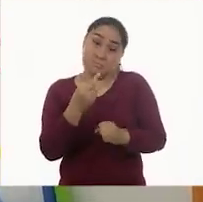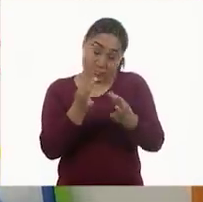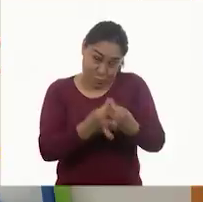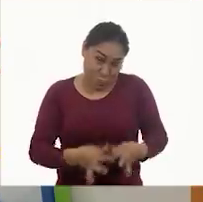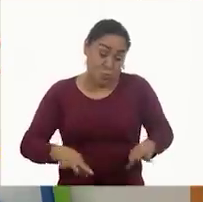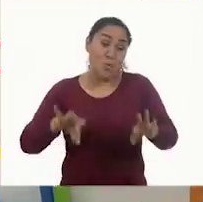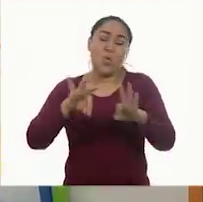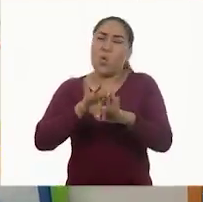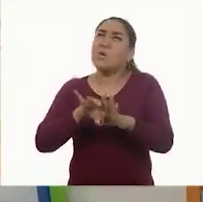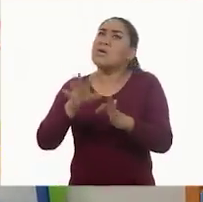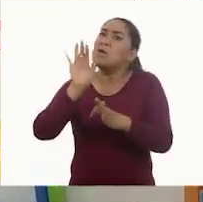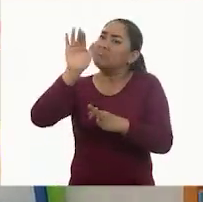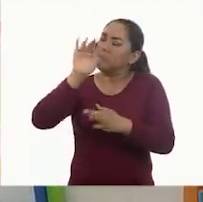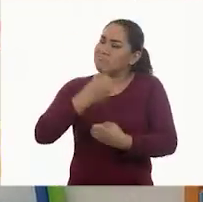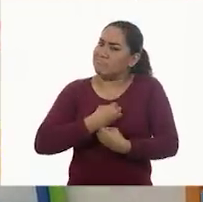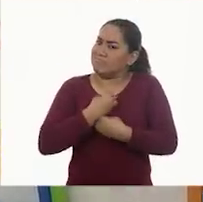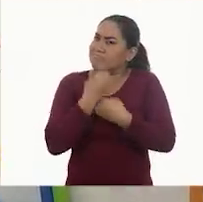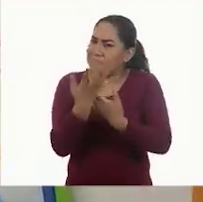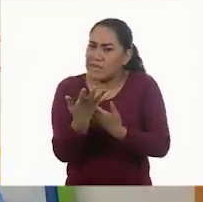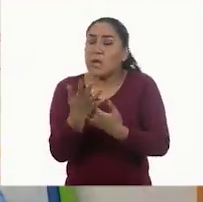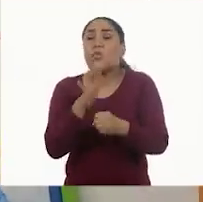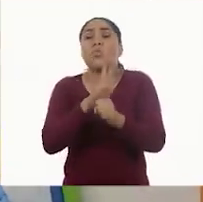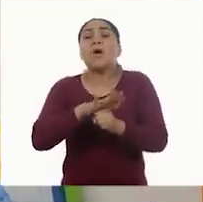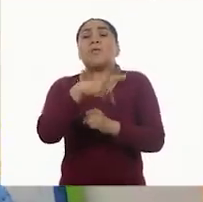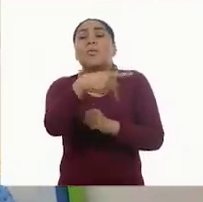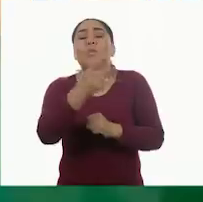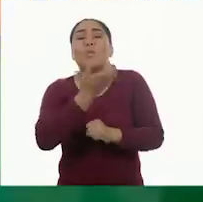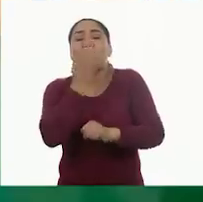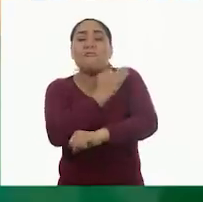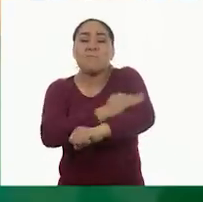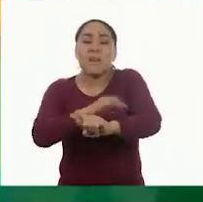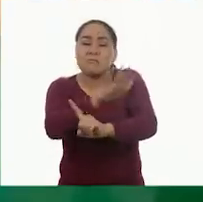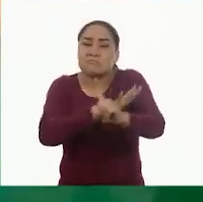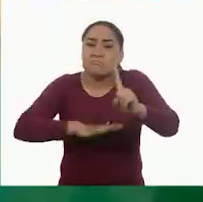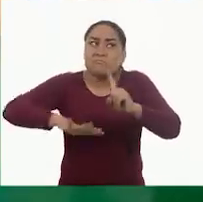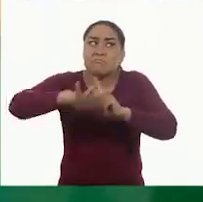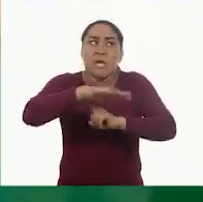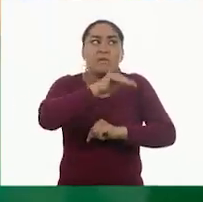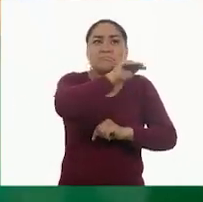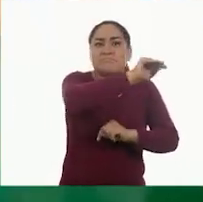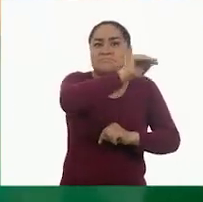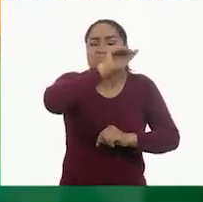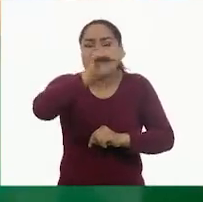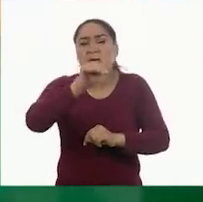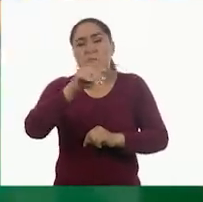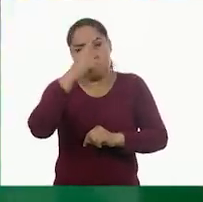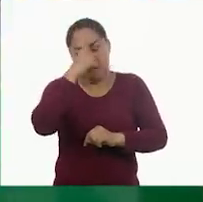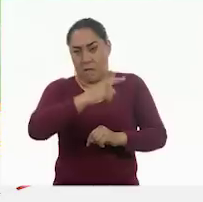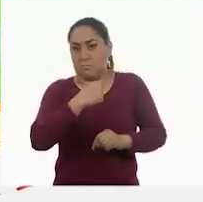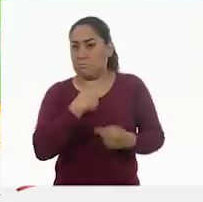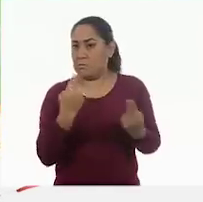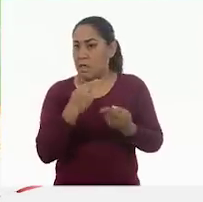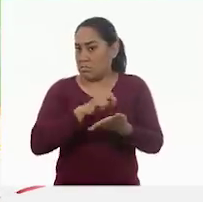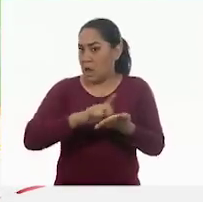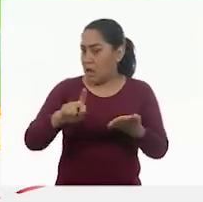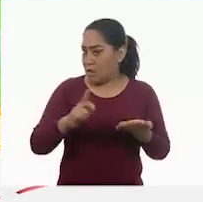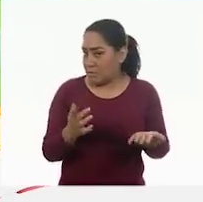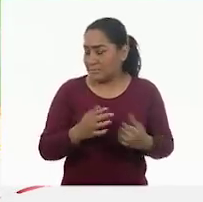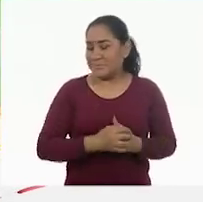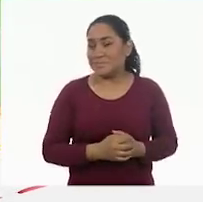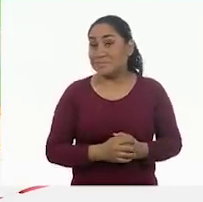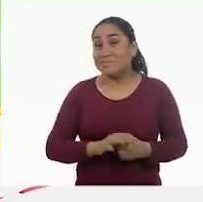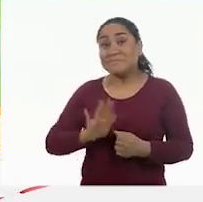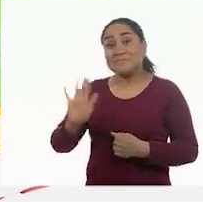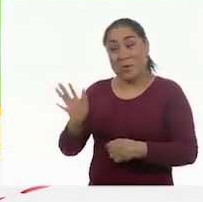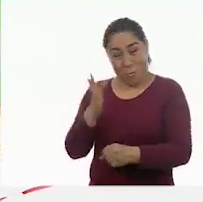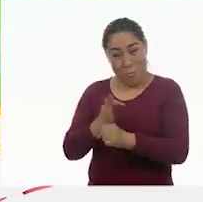decirlos y expresarlos y acercarnos a estas personas para que nosotros podamos hacer válido ese derecho. ¿Qué les parece si